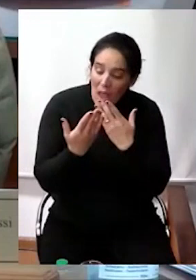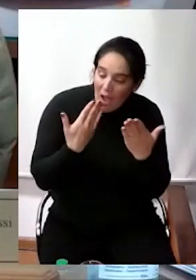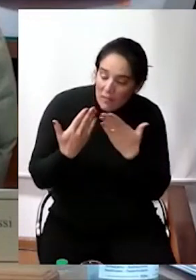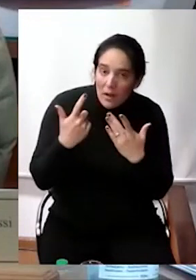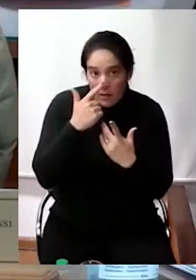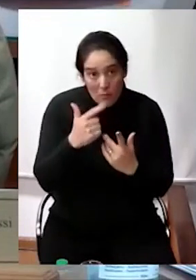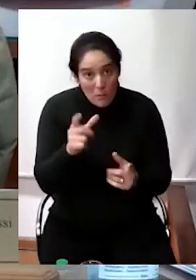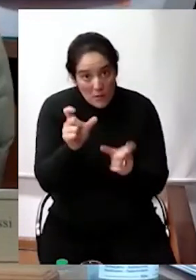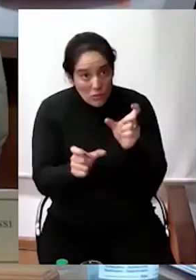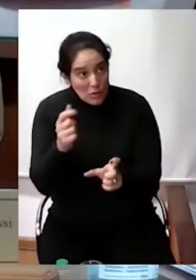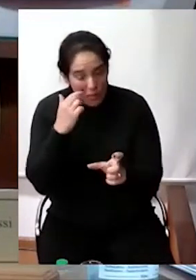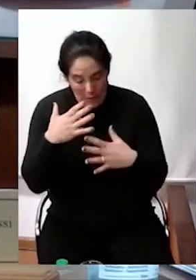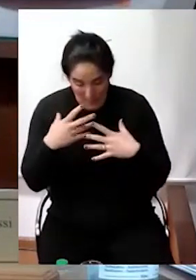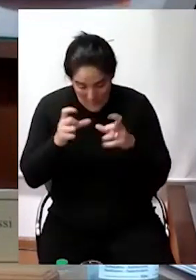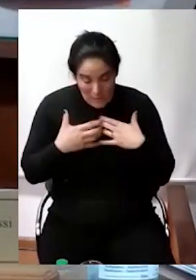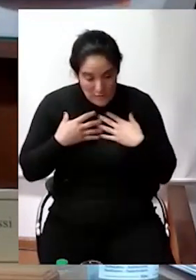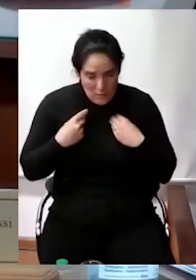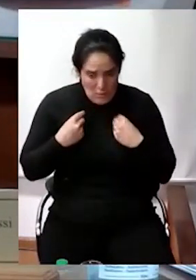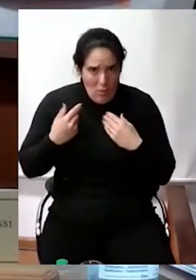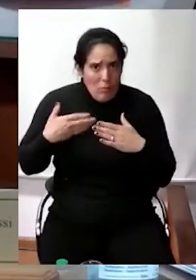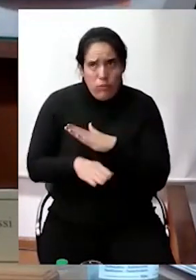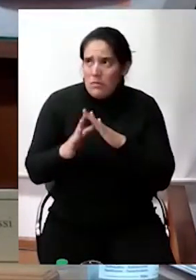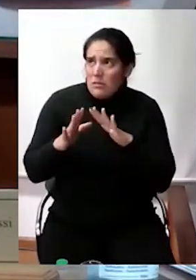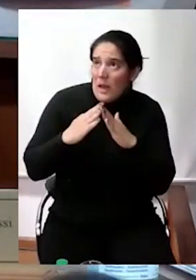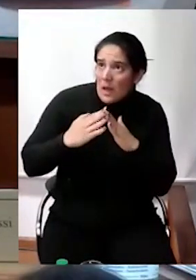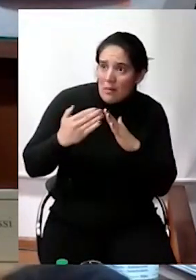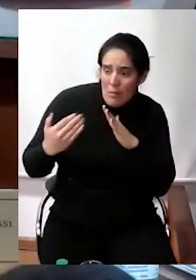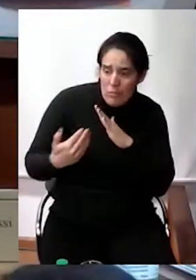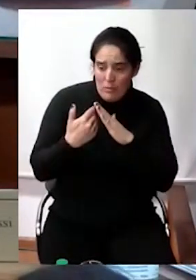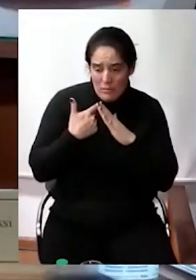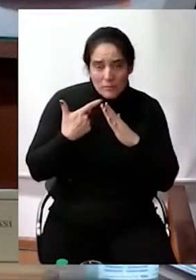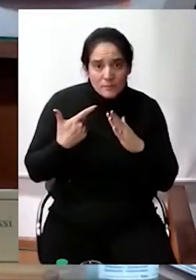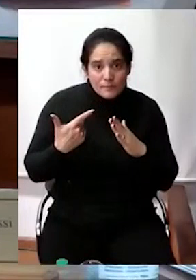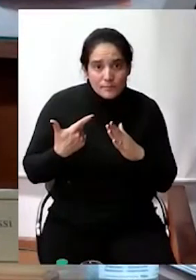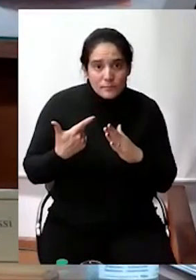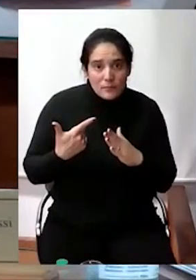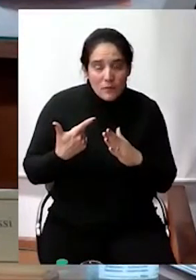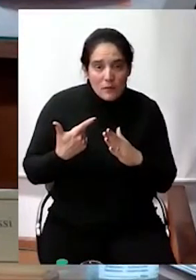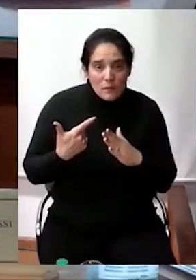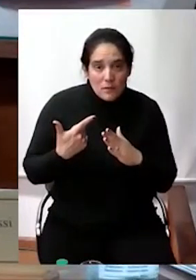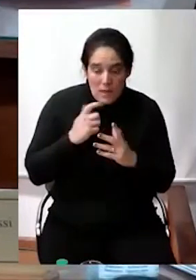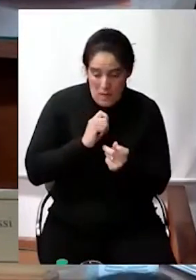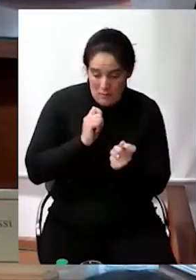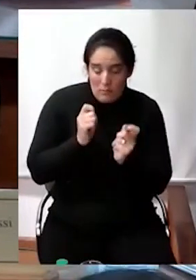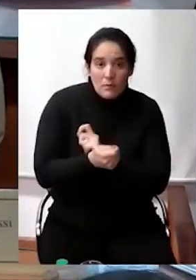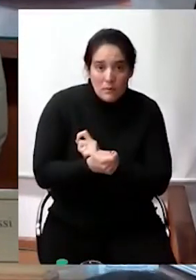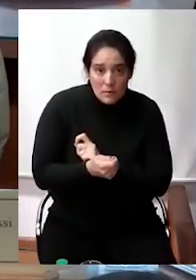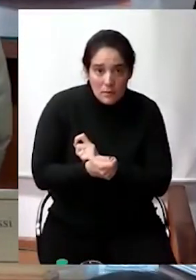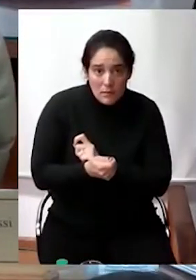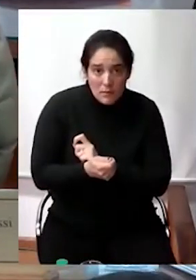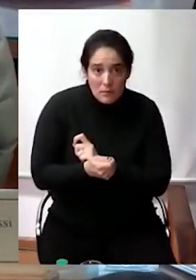te están eh invadiendo de alguna manera eh el lugar donde vos vivís eh modificando